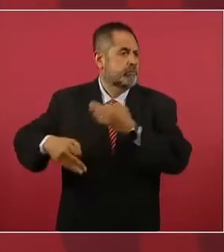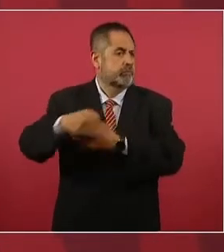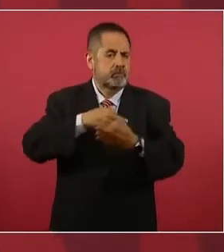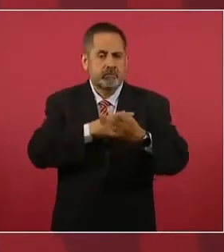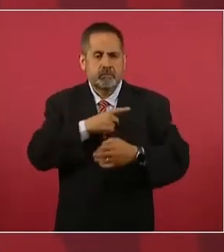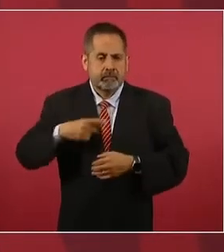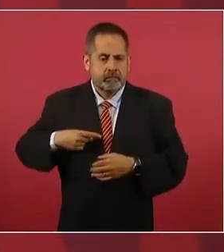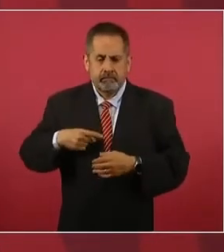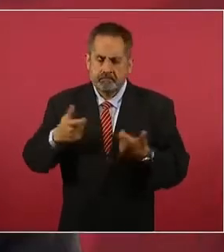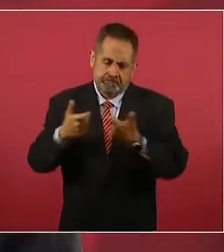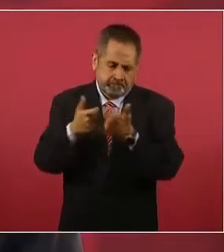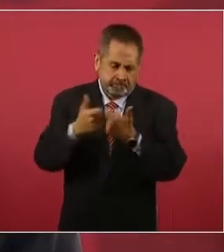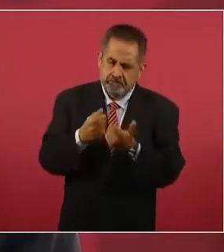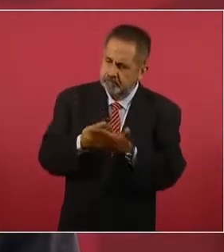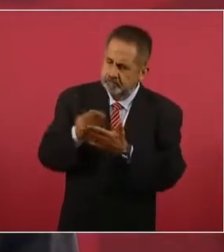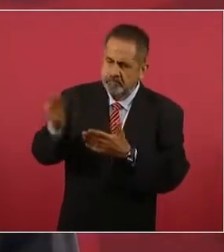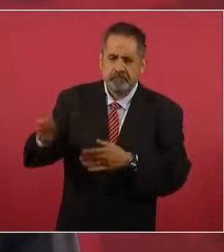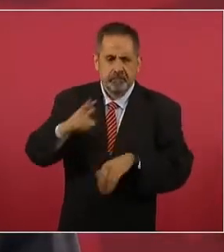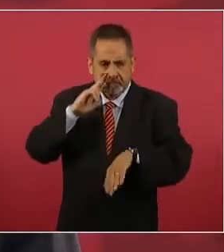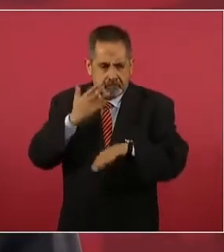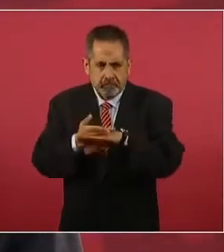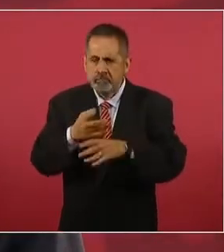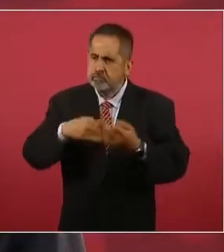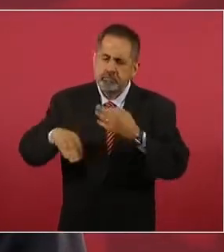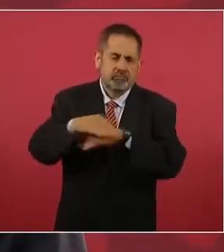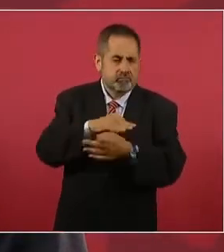que contribuir, todos tenemos que ayudar.